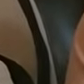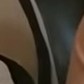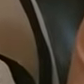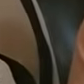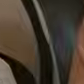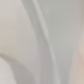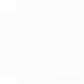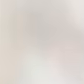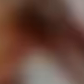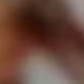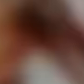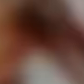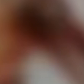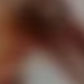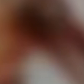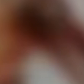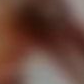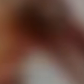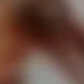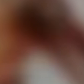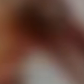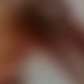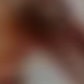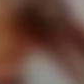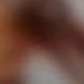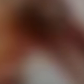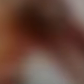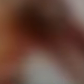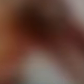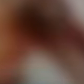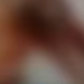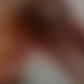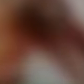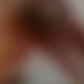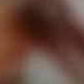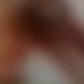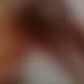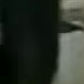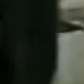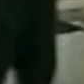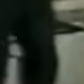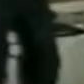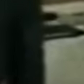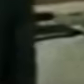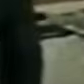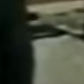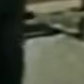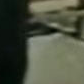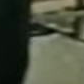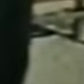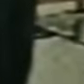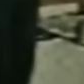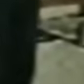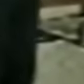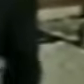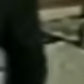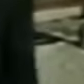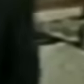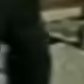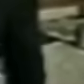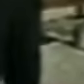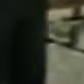también me ha dicho, ya. Entonces se ha puesto a pensar, como teníamos la banda propia, los Raimis